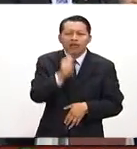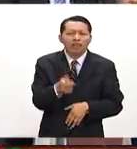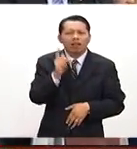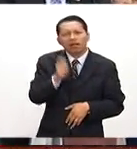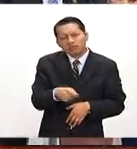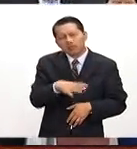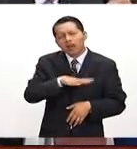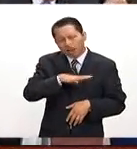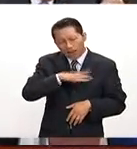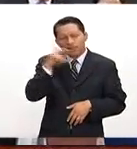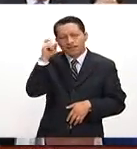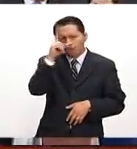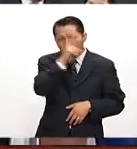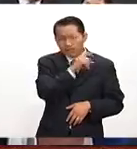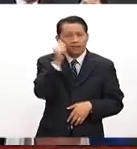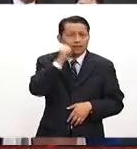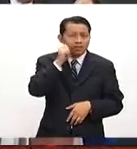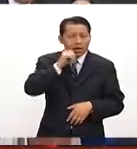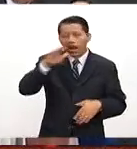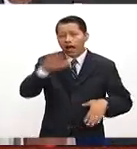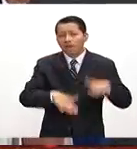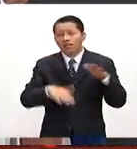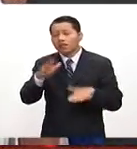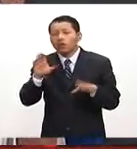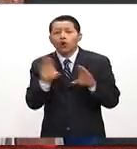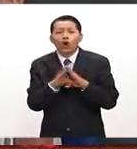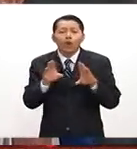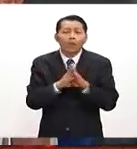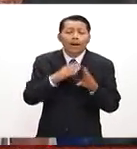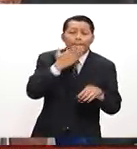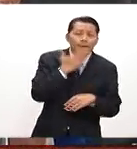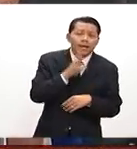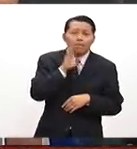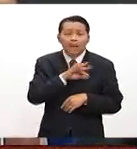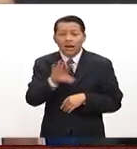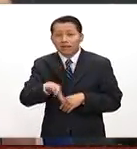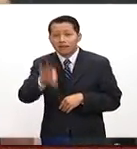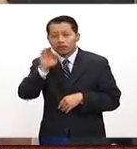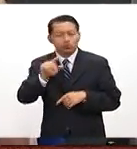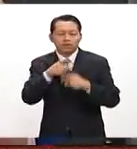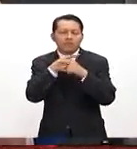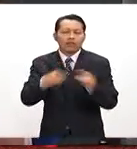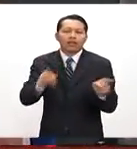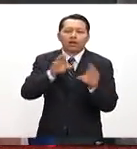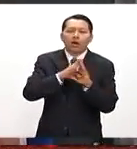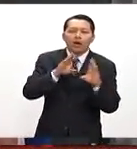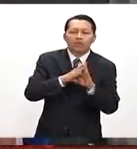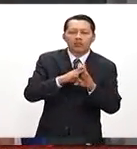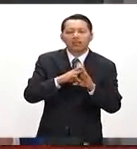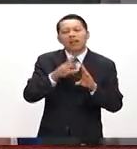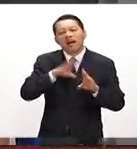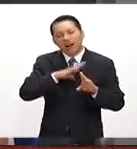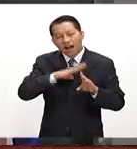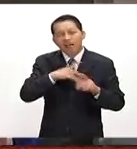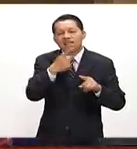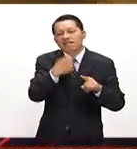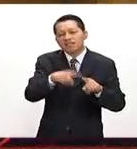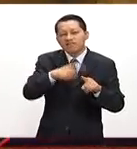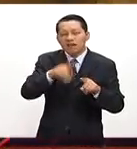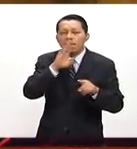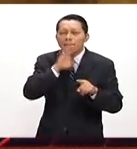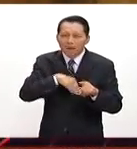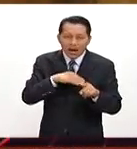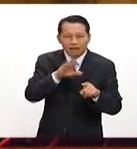gris a lo negro, donde a veces no se escoge entre el bien y el mal, sino entre distintos tipos de males.